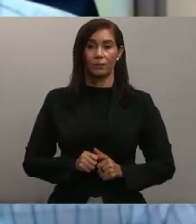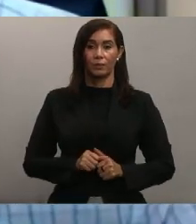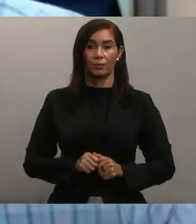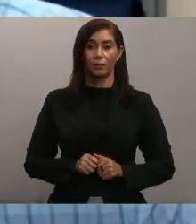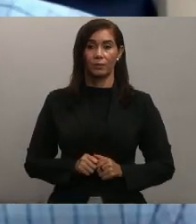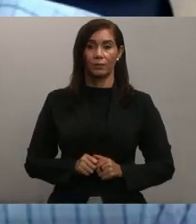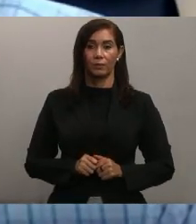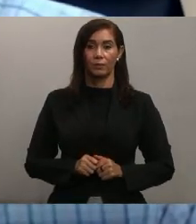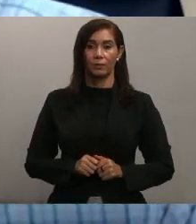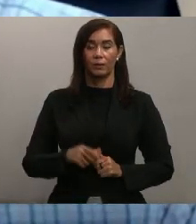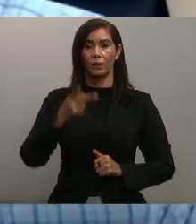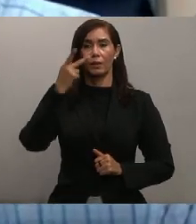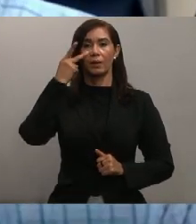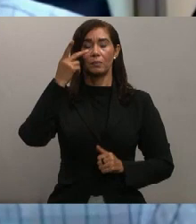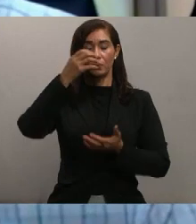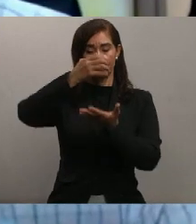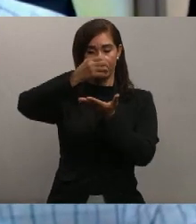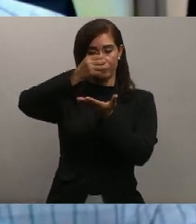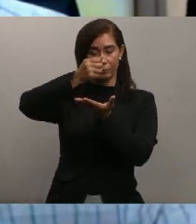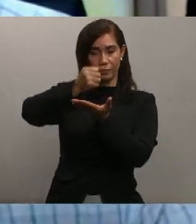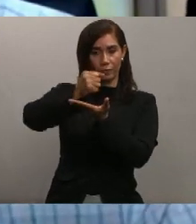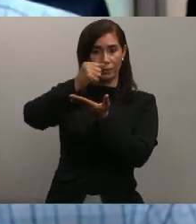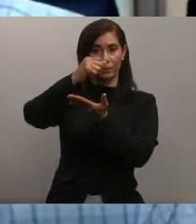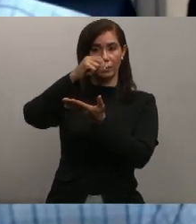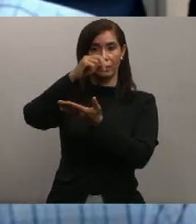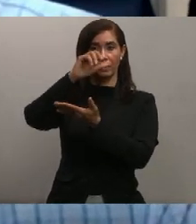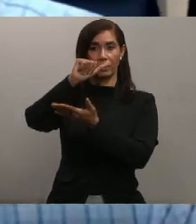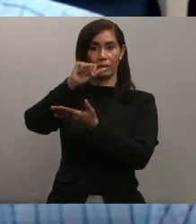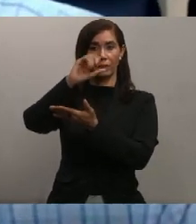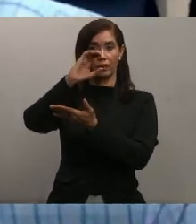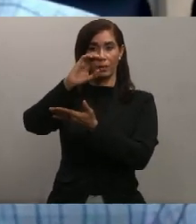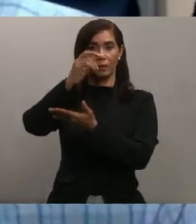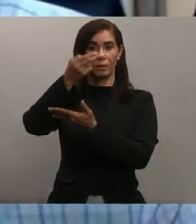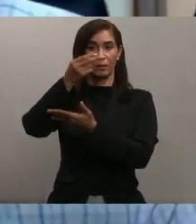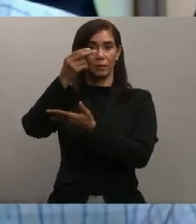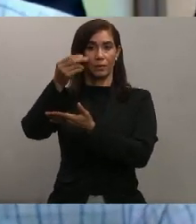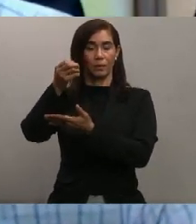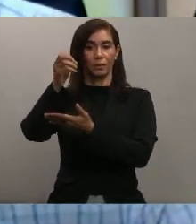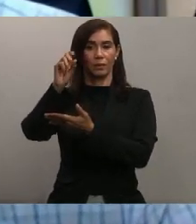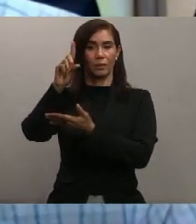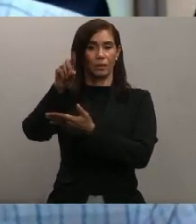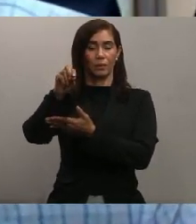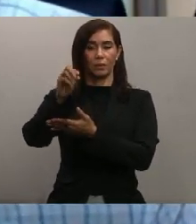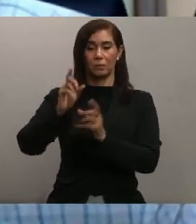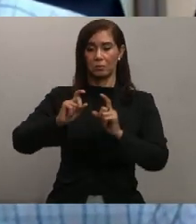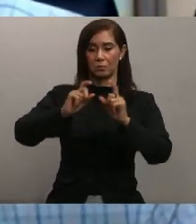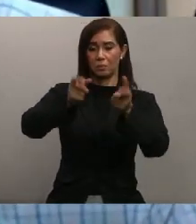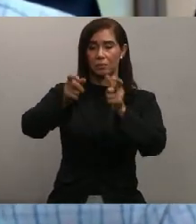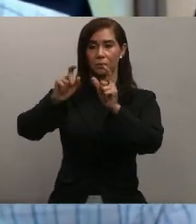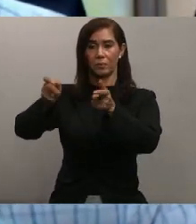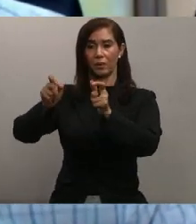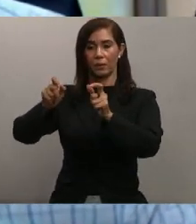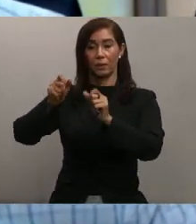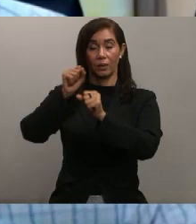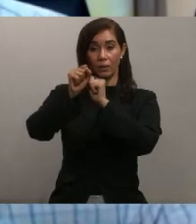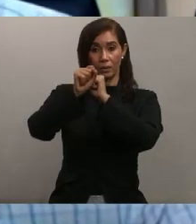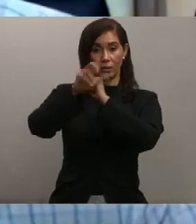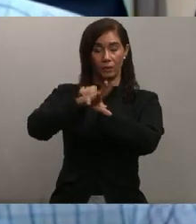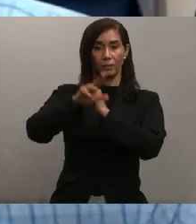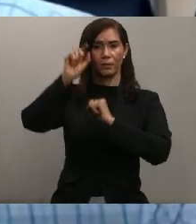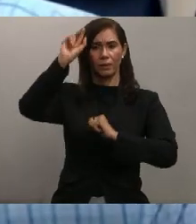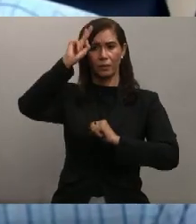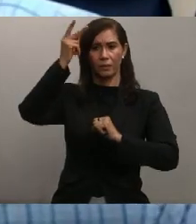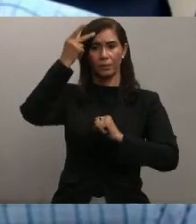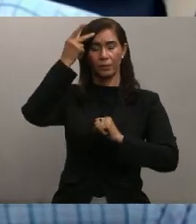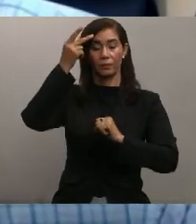alcohol en gel, manitas limpias que han estado entregando candidatos políticos y queremos saber si esto cuenta con